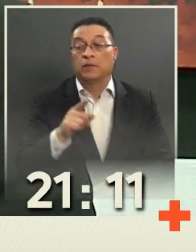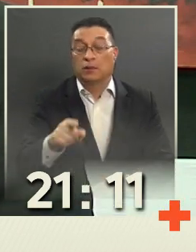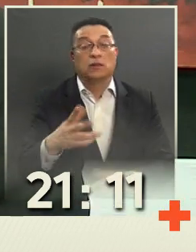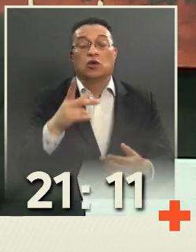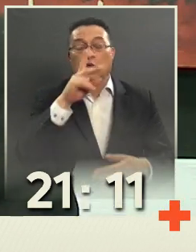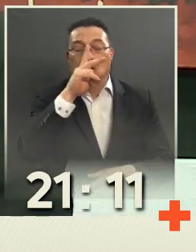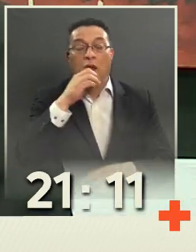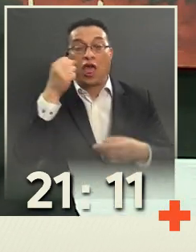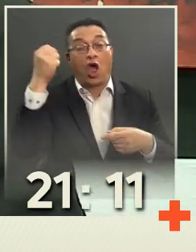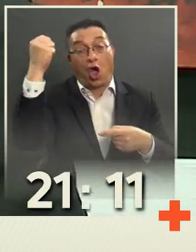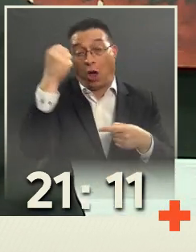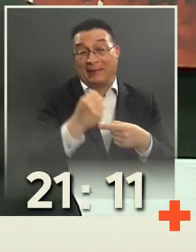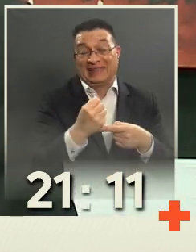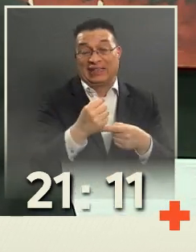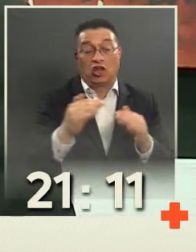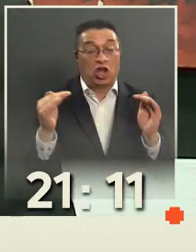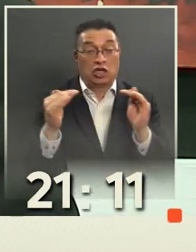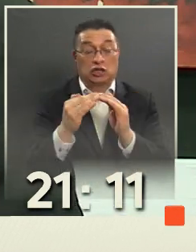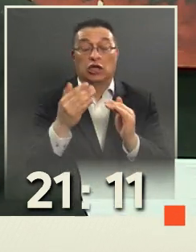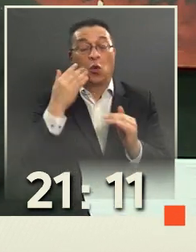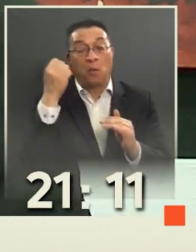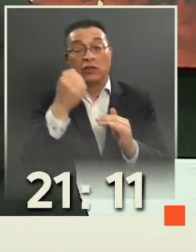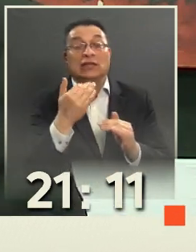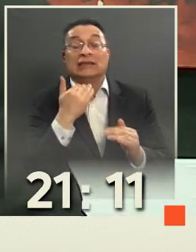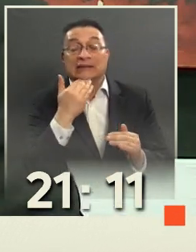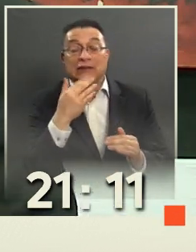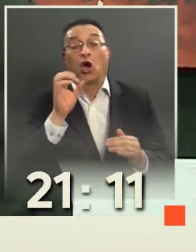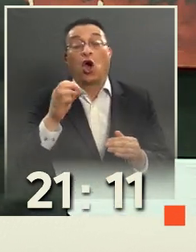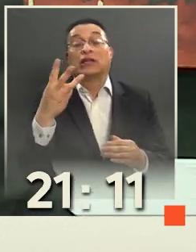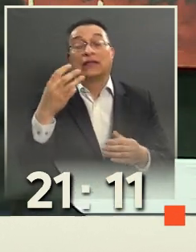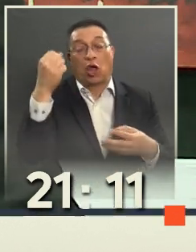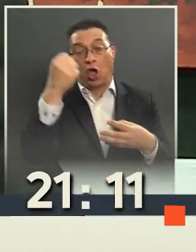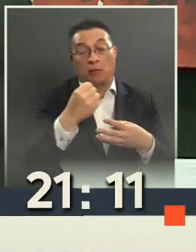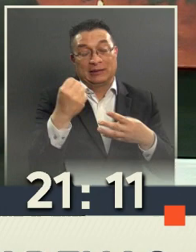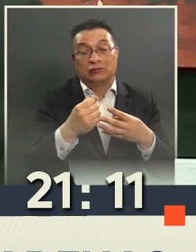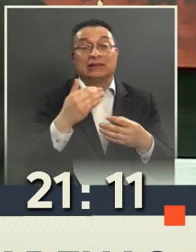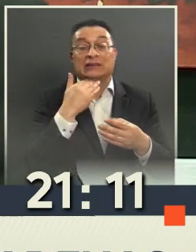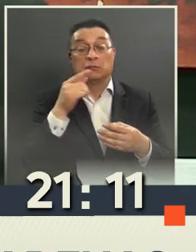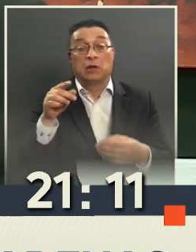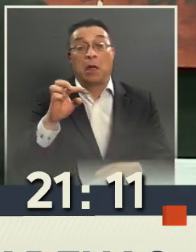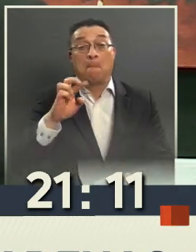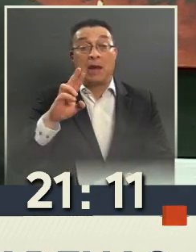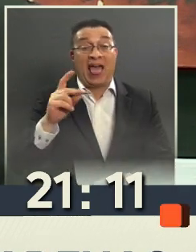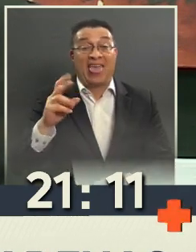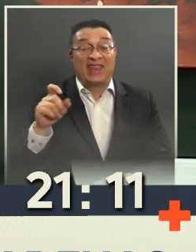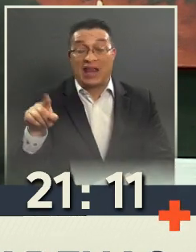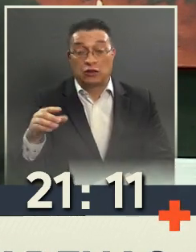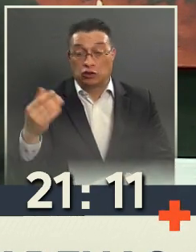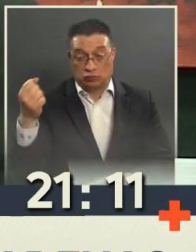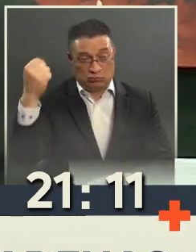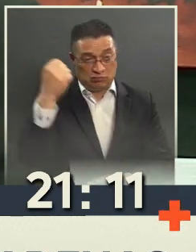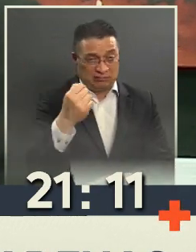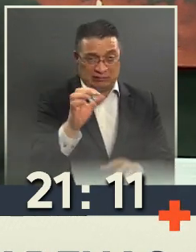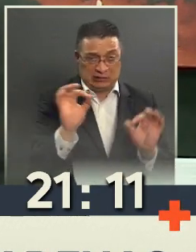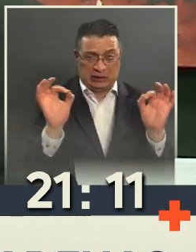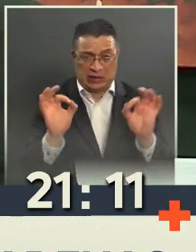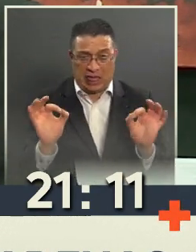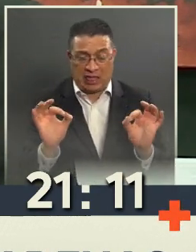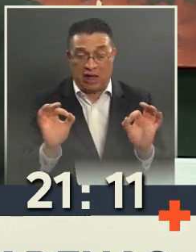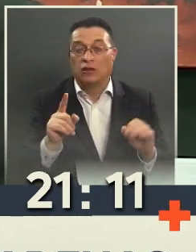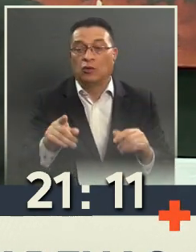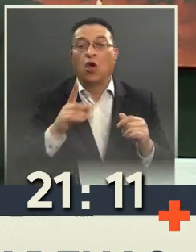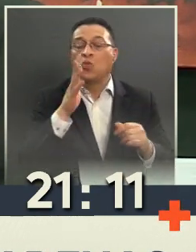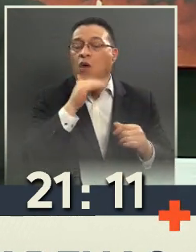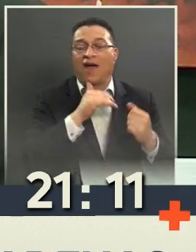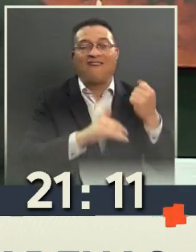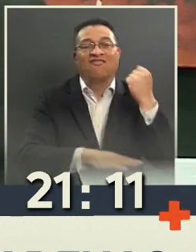homicidio calificado, 2 homicidios simples o 3 homicidios simples, y Martín Pradenas no ha cometido ninguno de esos delitos. Por lo tanto, no hay una base